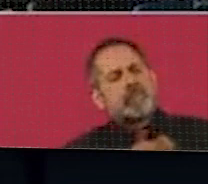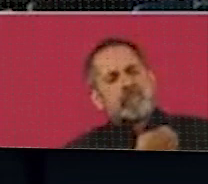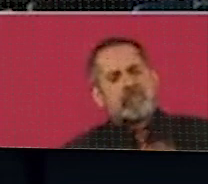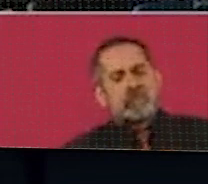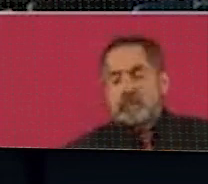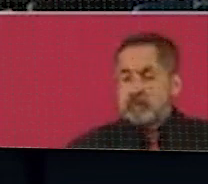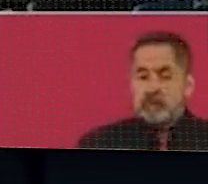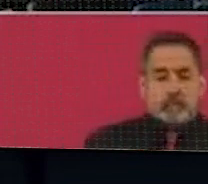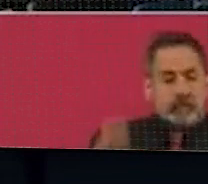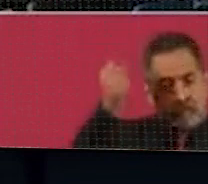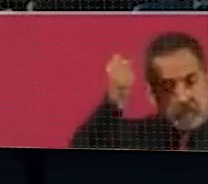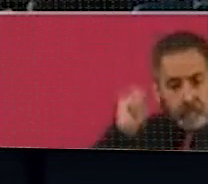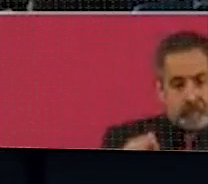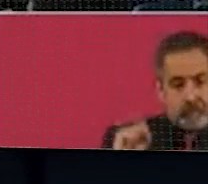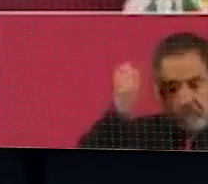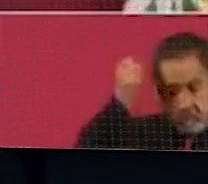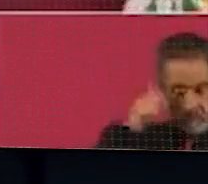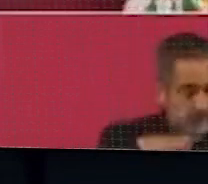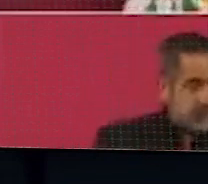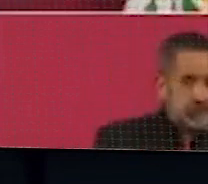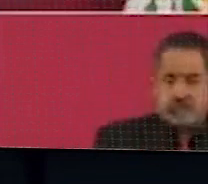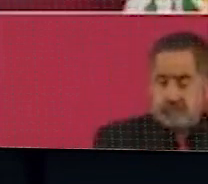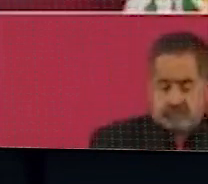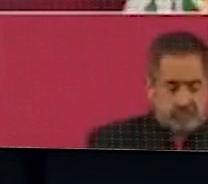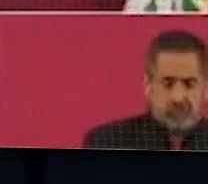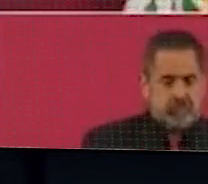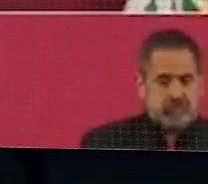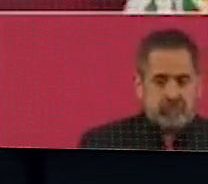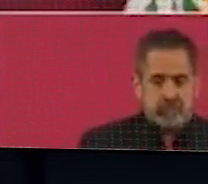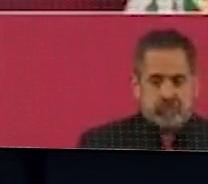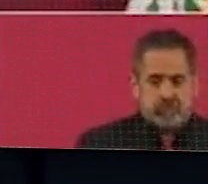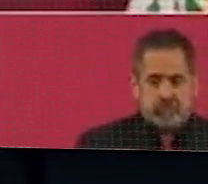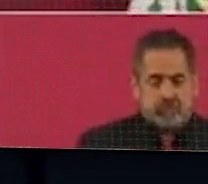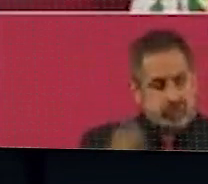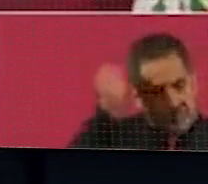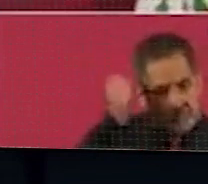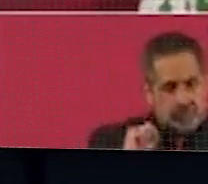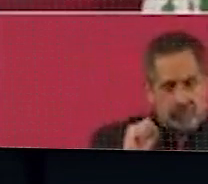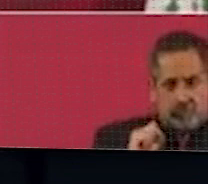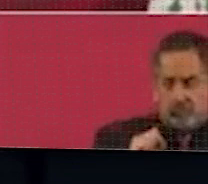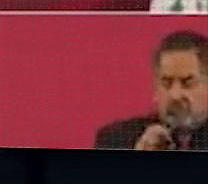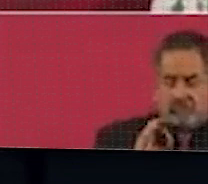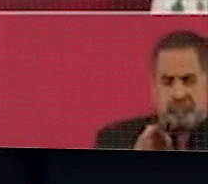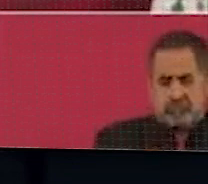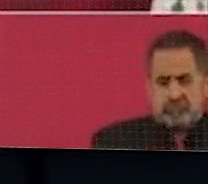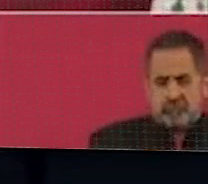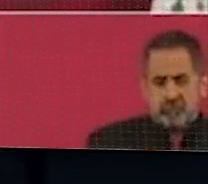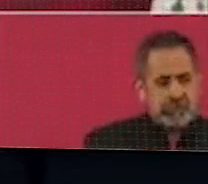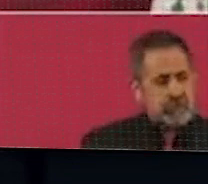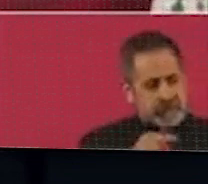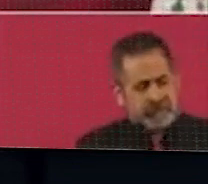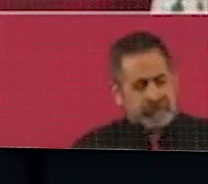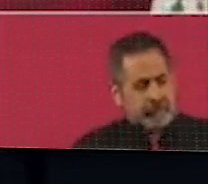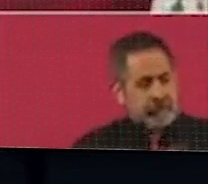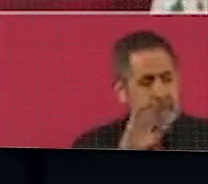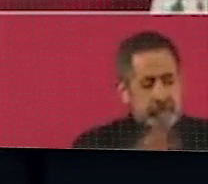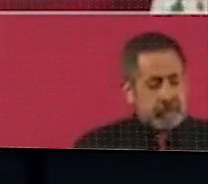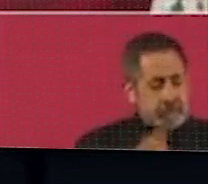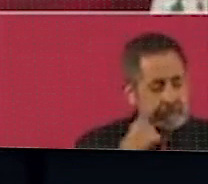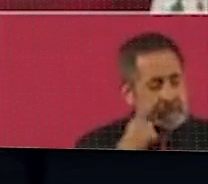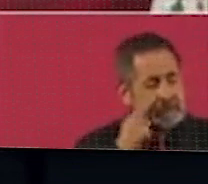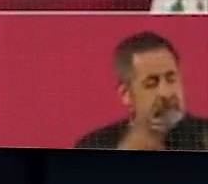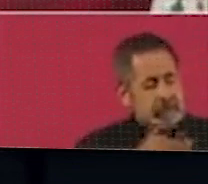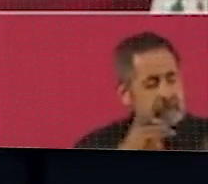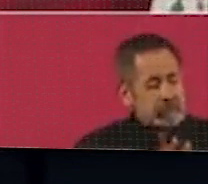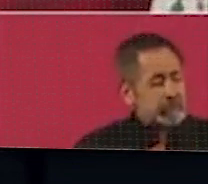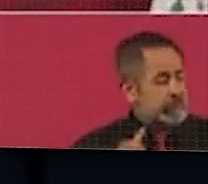país conclusión pues lo que estamos viendo es que vamos en camino a un narcoestado en donde